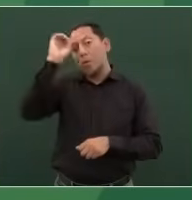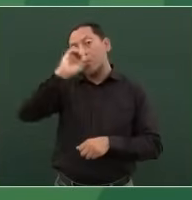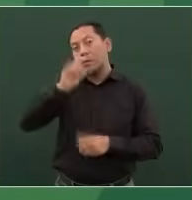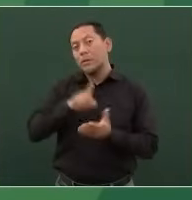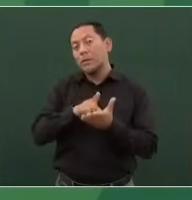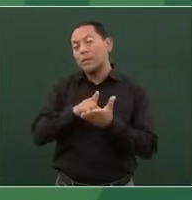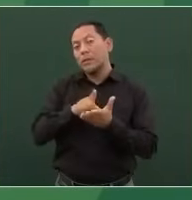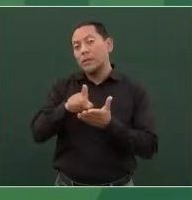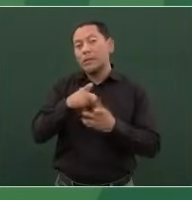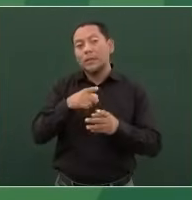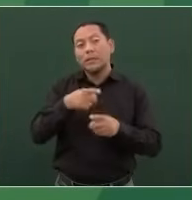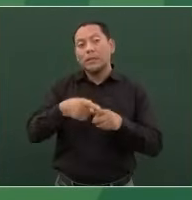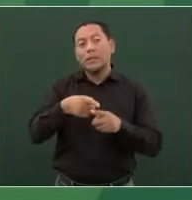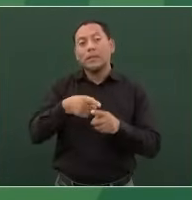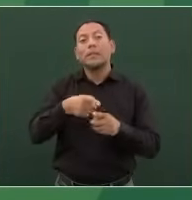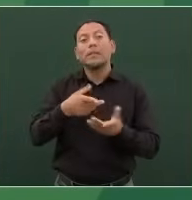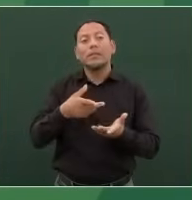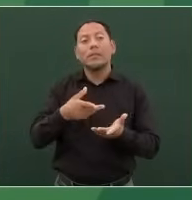decidir la gente,